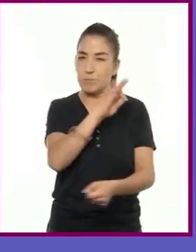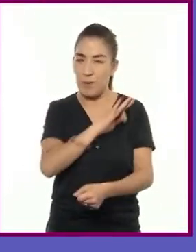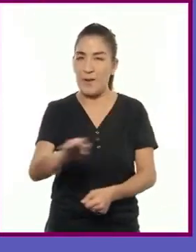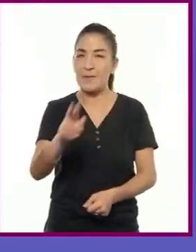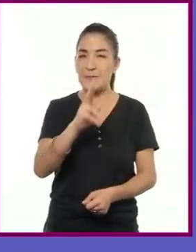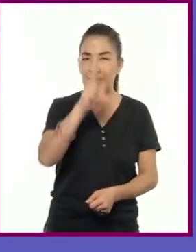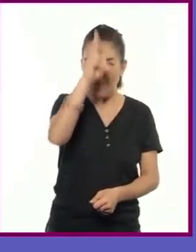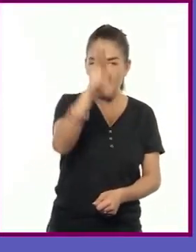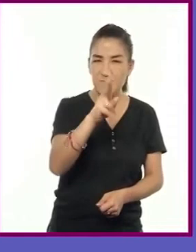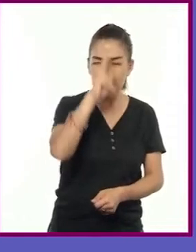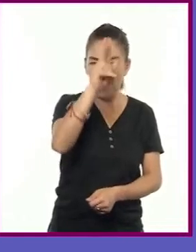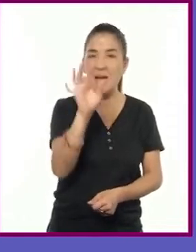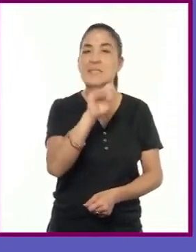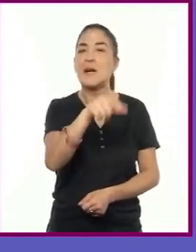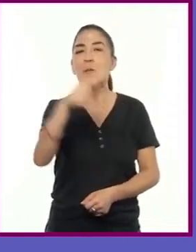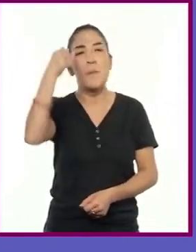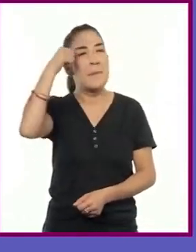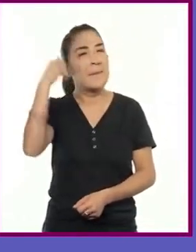pecador soberbio.